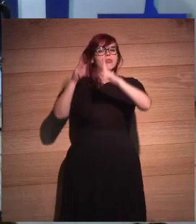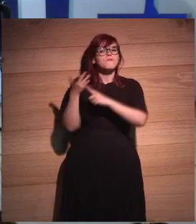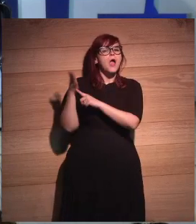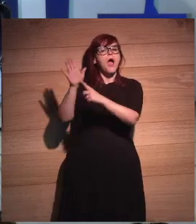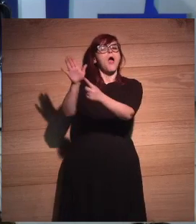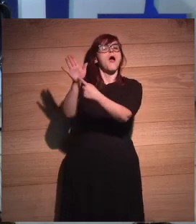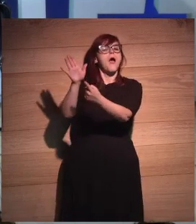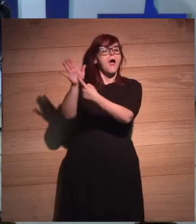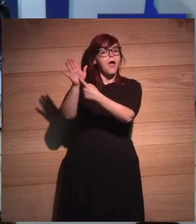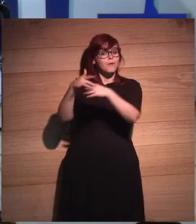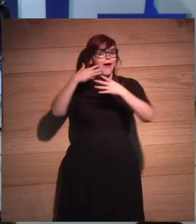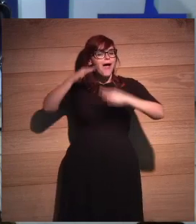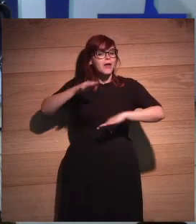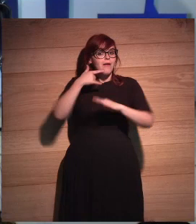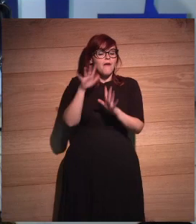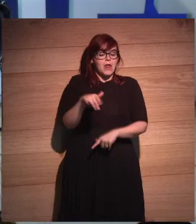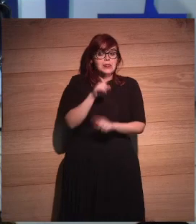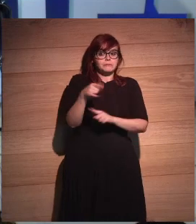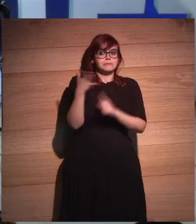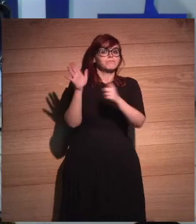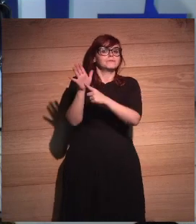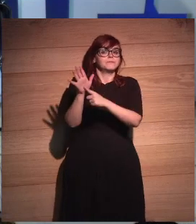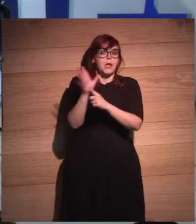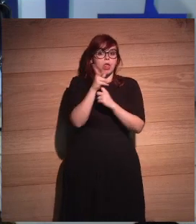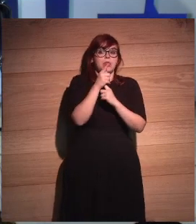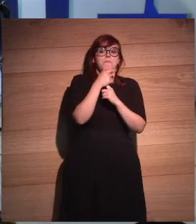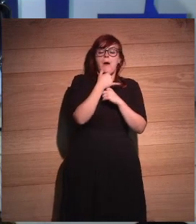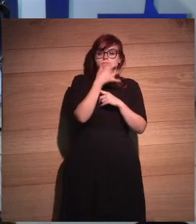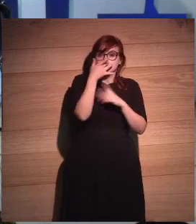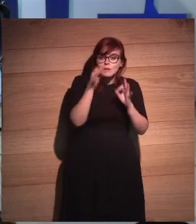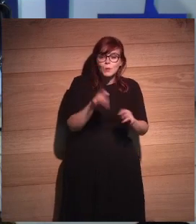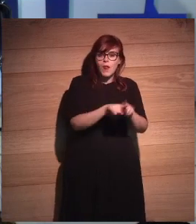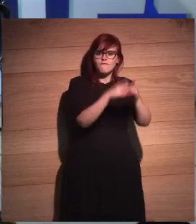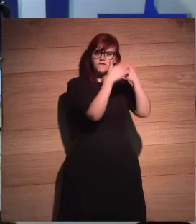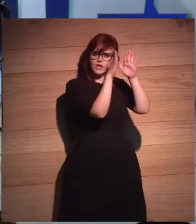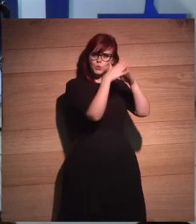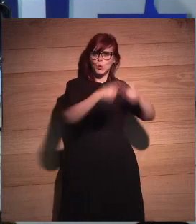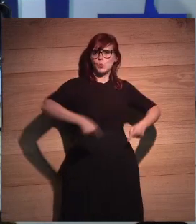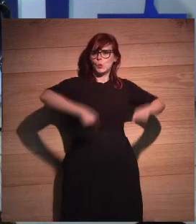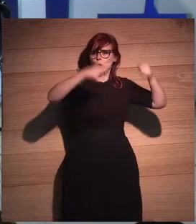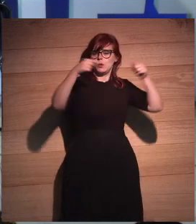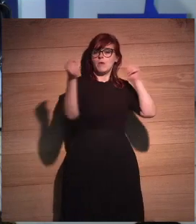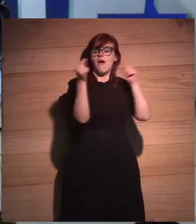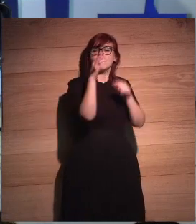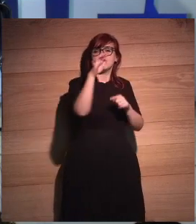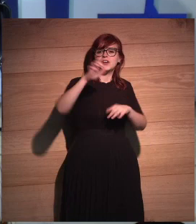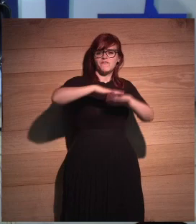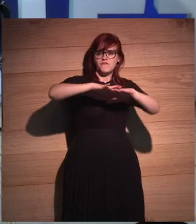ellos se lo contemos con cifras, y le saquemos los colores cuando se los hay que sacar. Con Facebook y con otros tuvimos grandes discusiones por Free